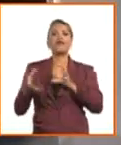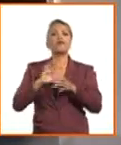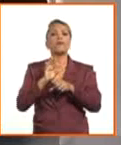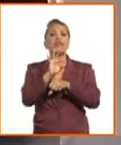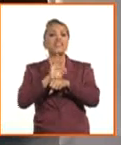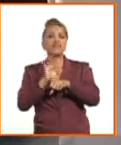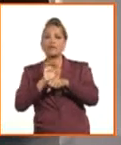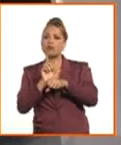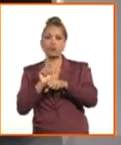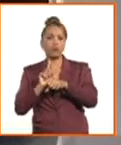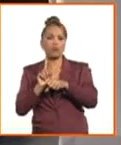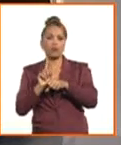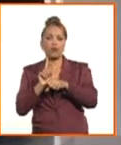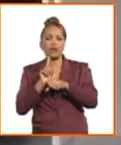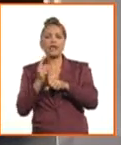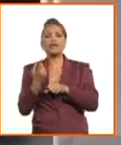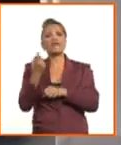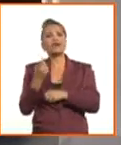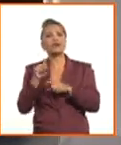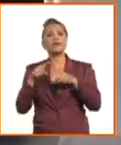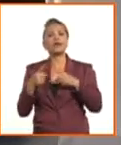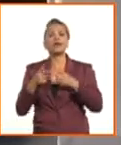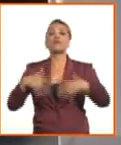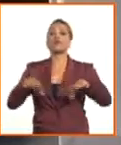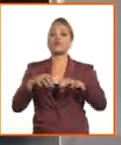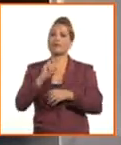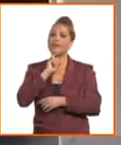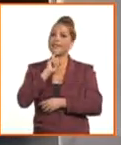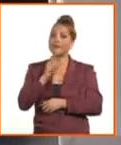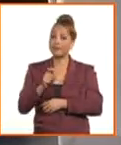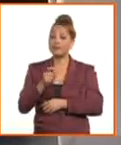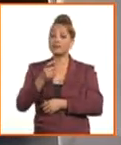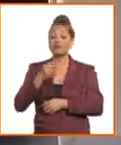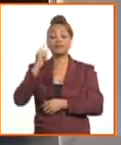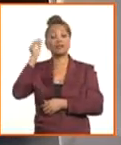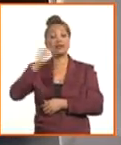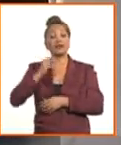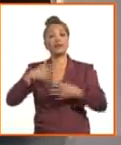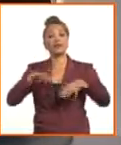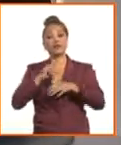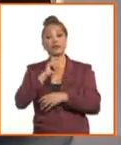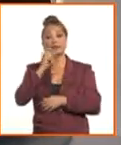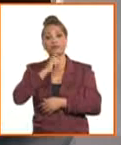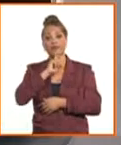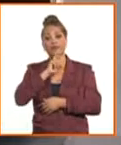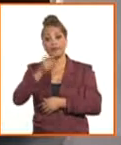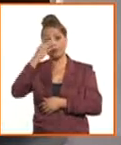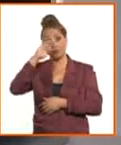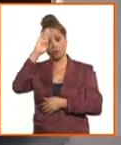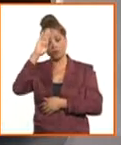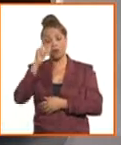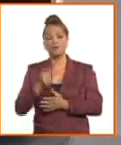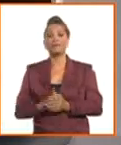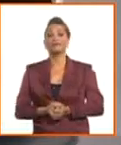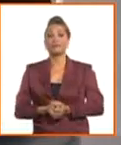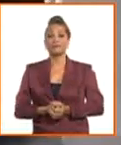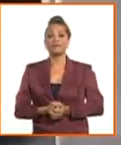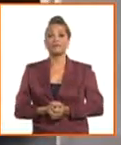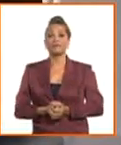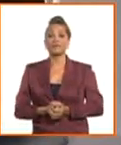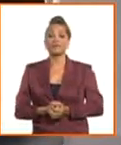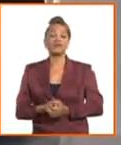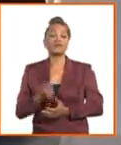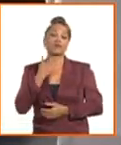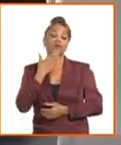diseño, es faltante por las condiciones en las cuales hemos tenido que desenvolvernos en estos últimos años, que no nos ha sido